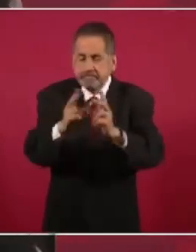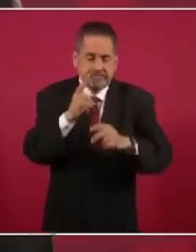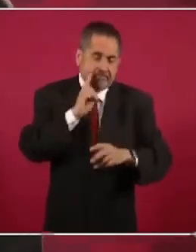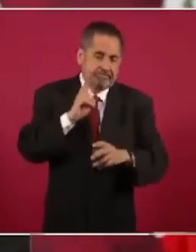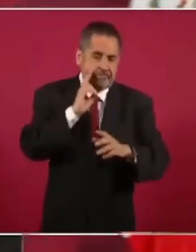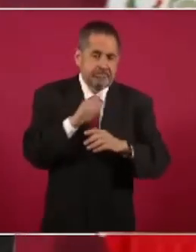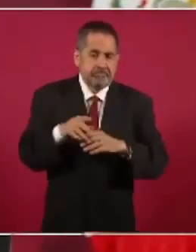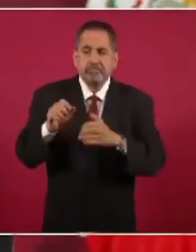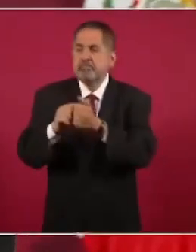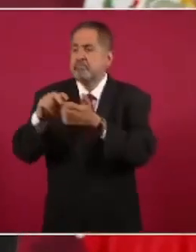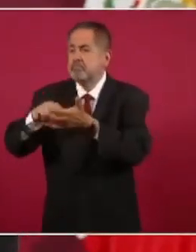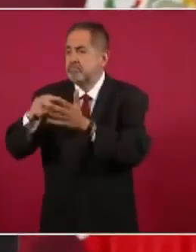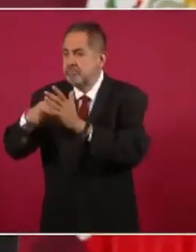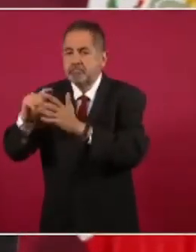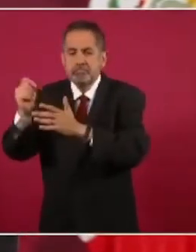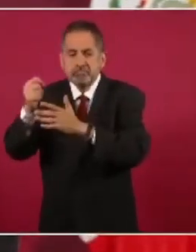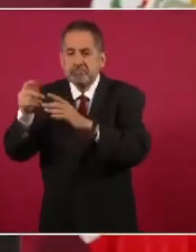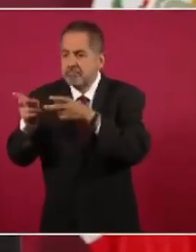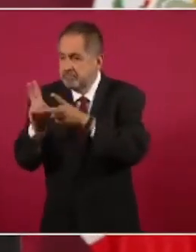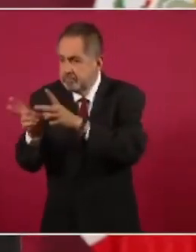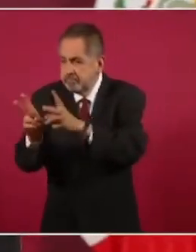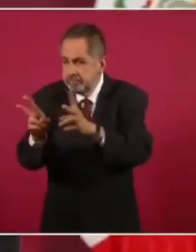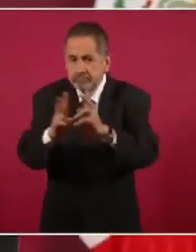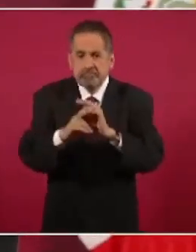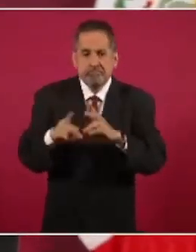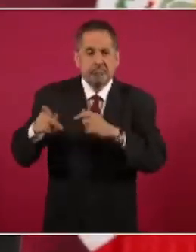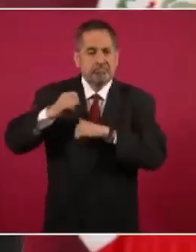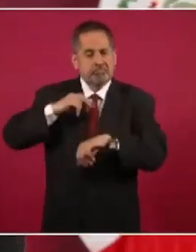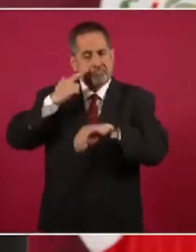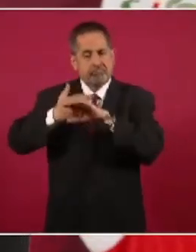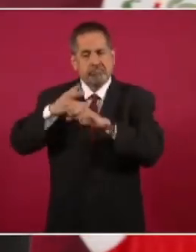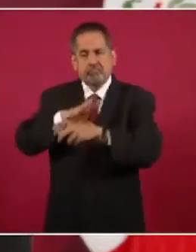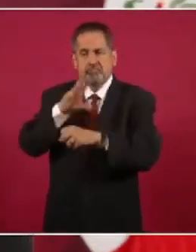con los ingenieros, con los encargados